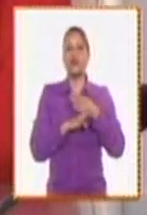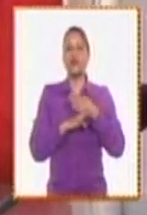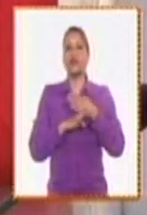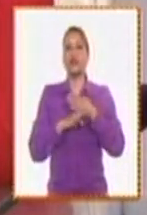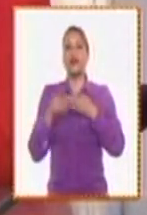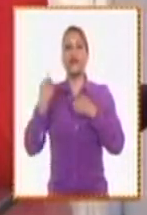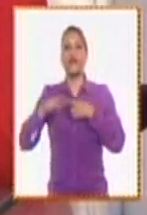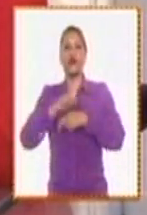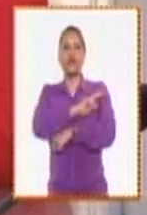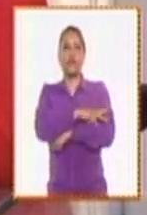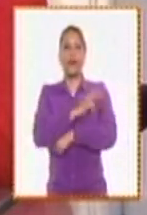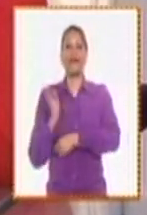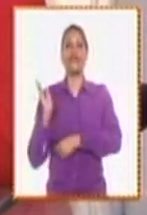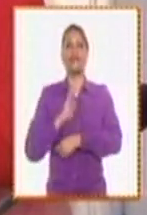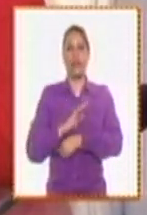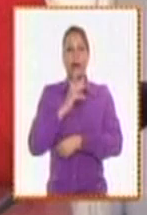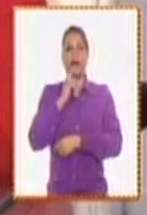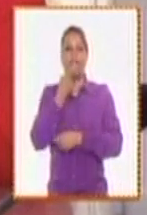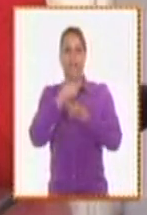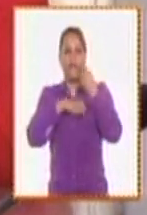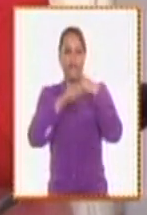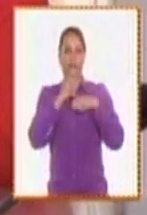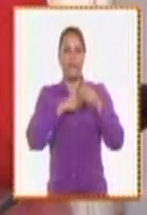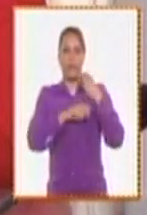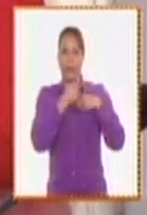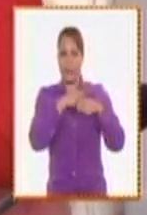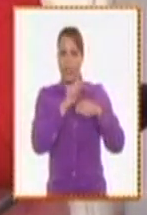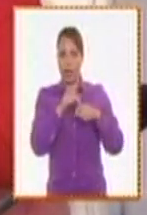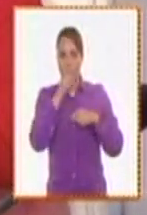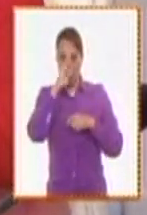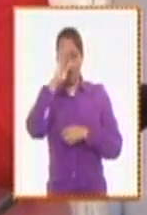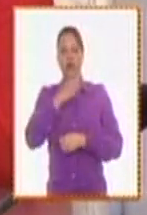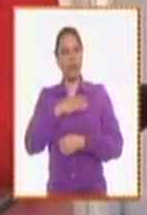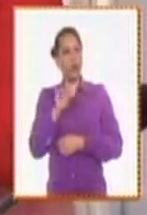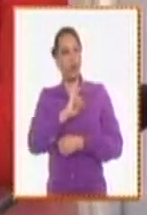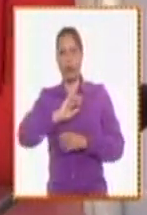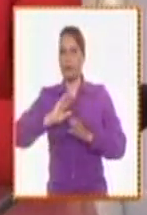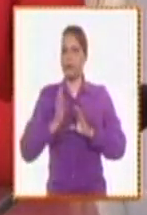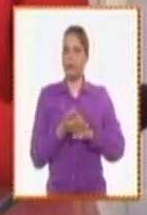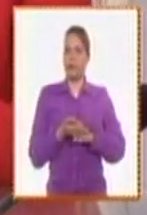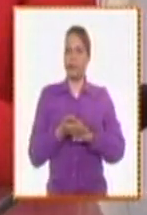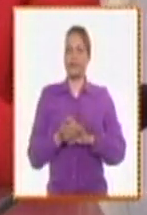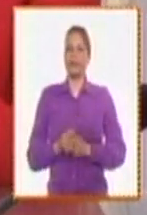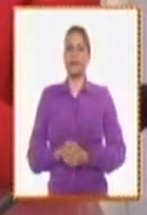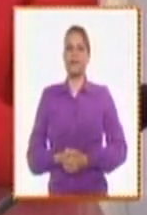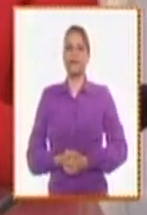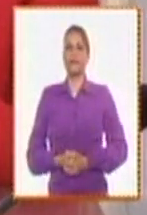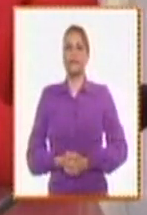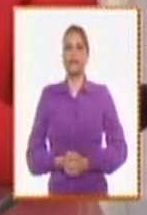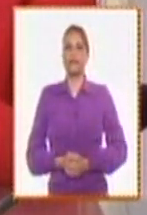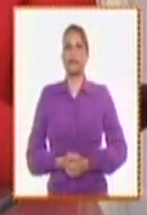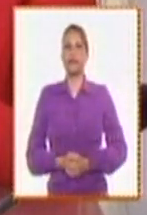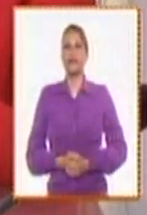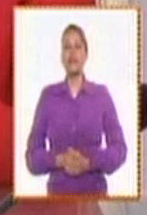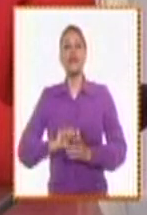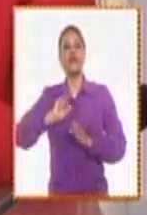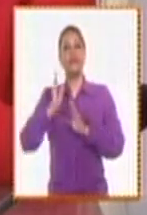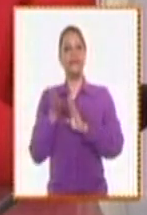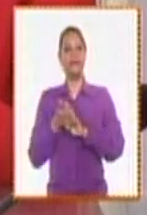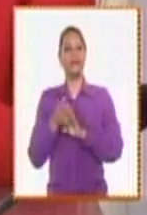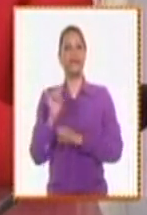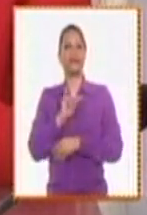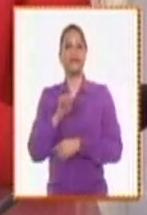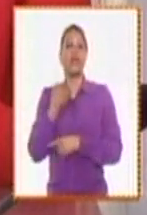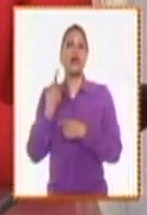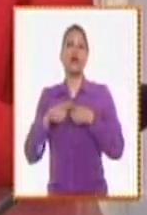nacional estas drogas ilícitas o estas sustancias con efectos similares a las drogas. Asimismo, estas sanciones están previstas para